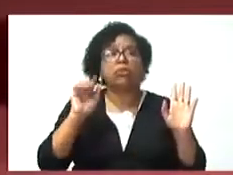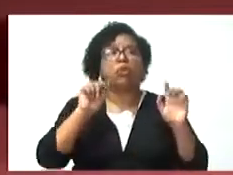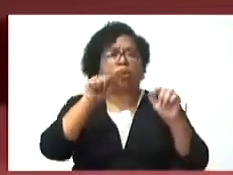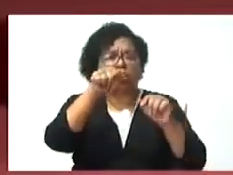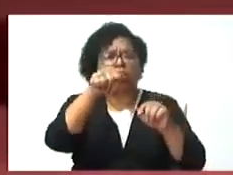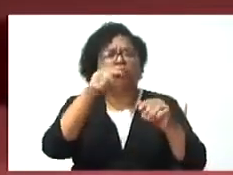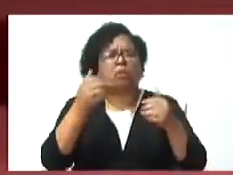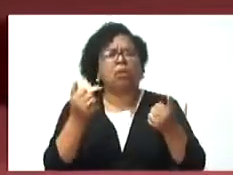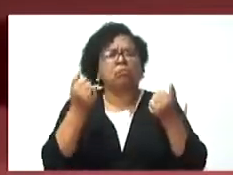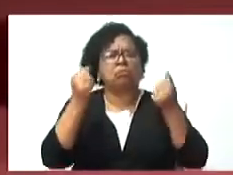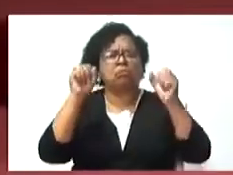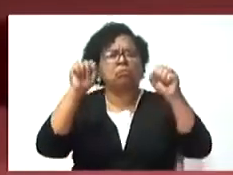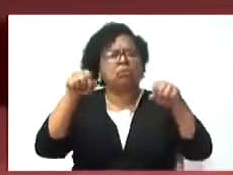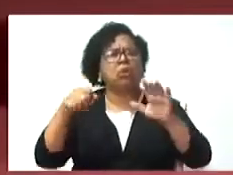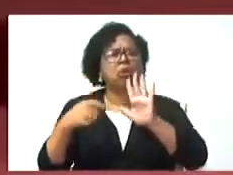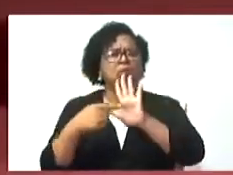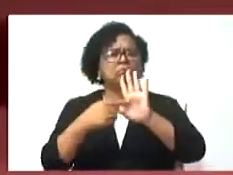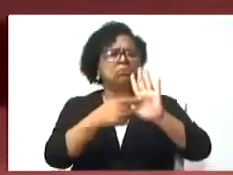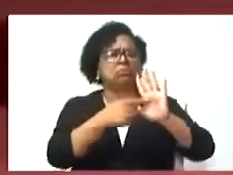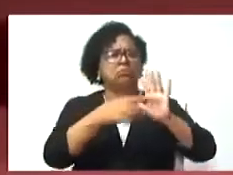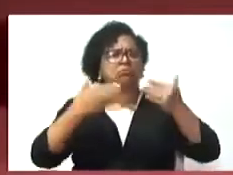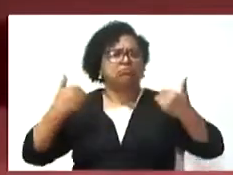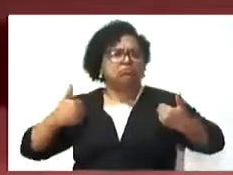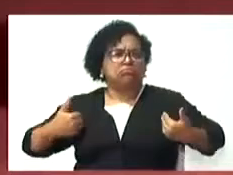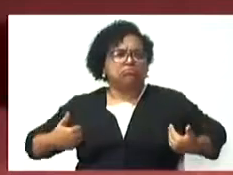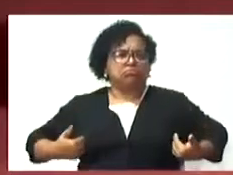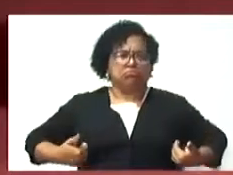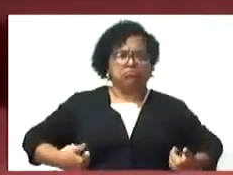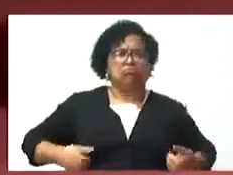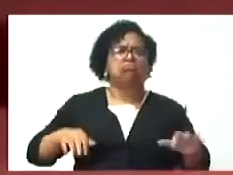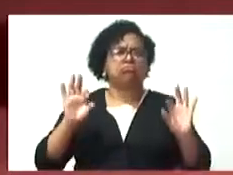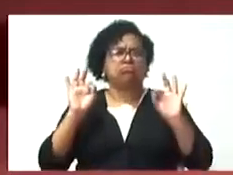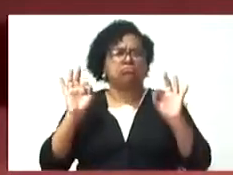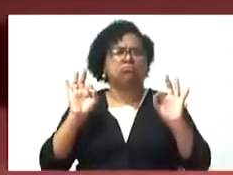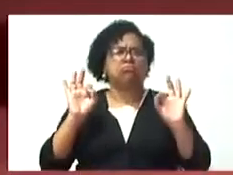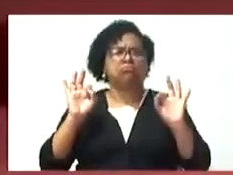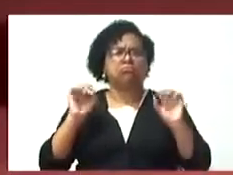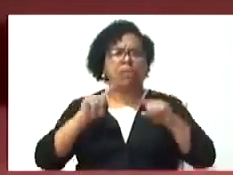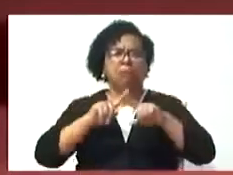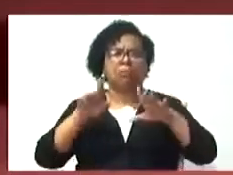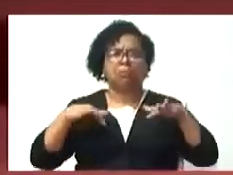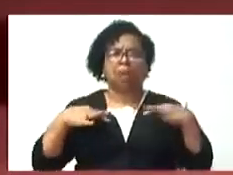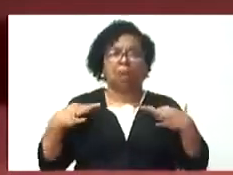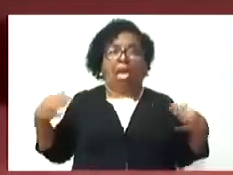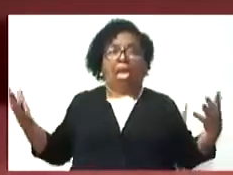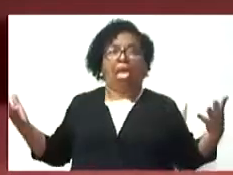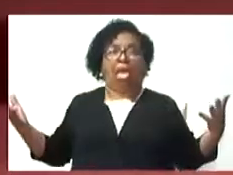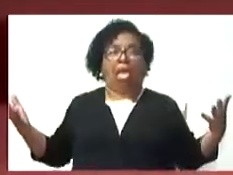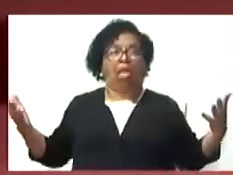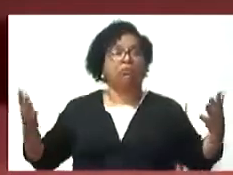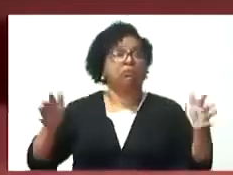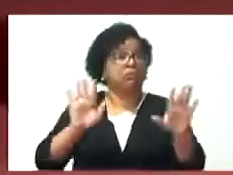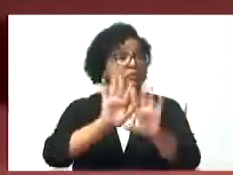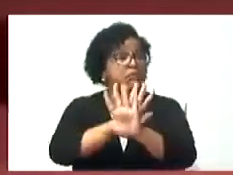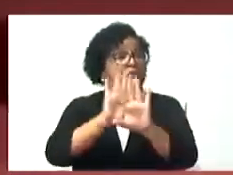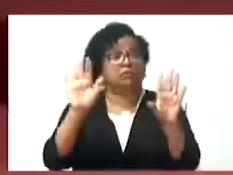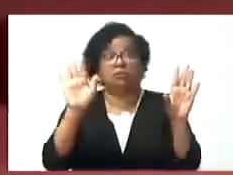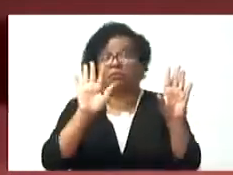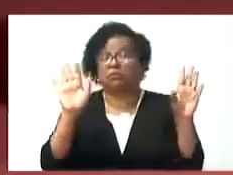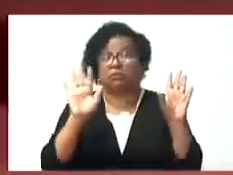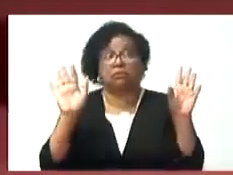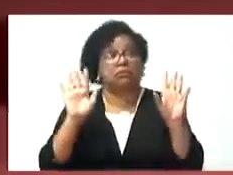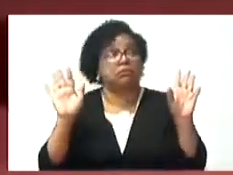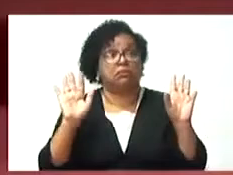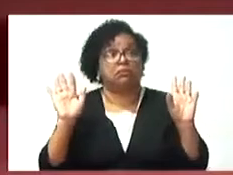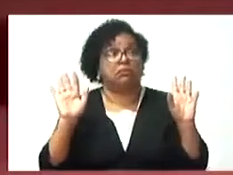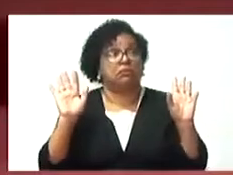atributos sin necesidad de tanto está viento digo yo entonces no hay que